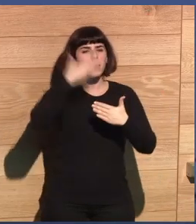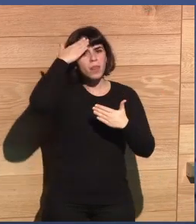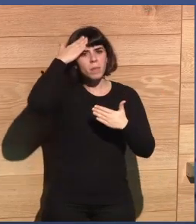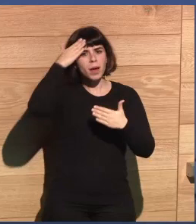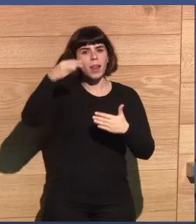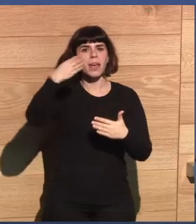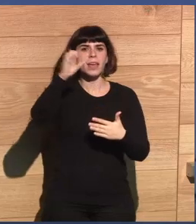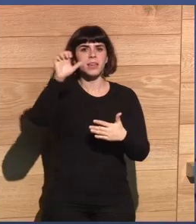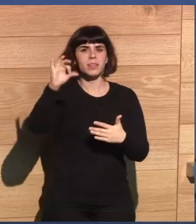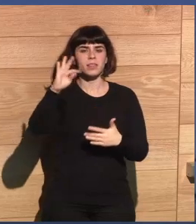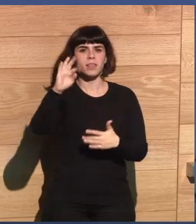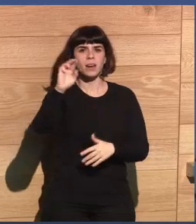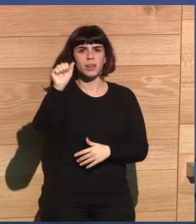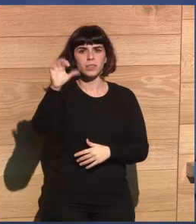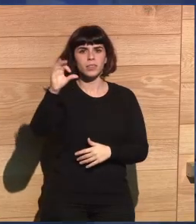de Estrasburgo. Gracias.